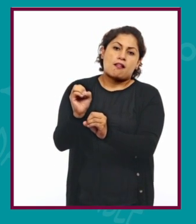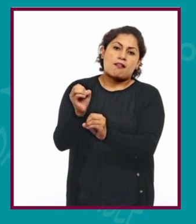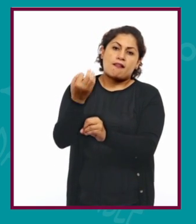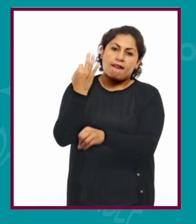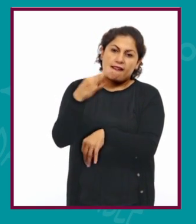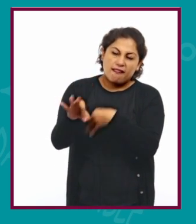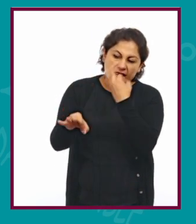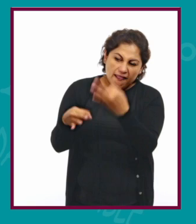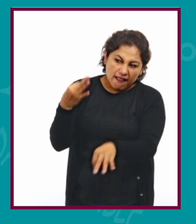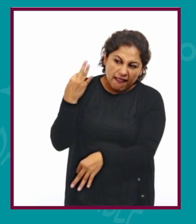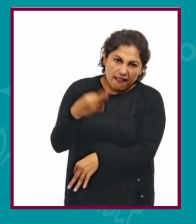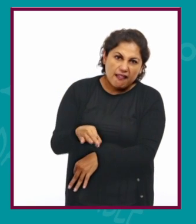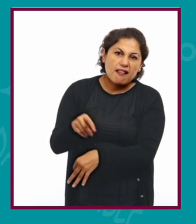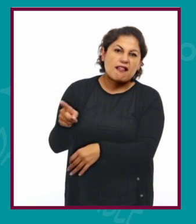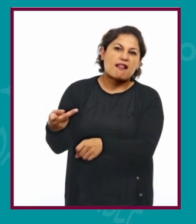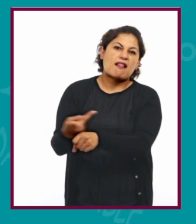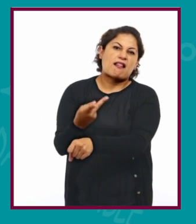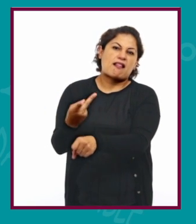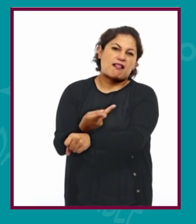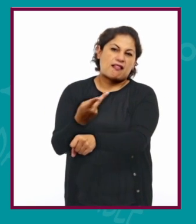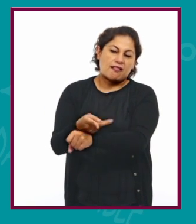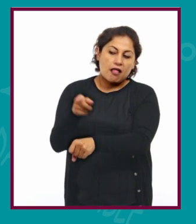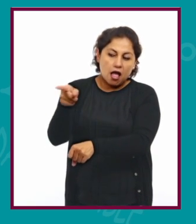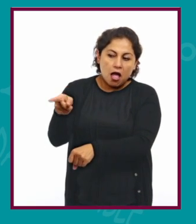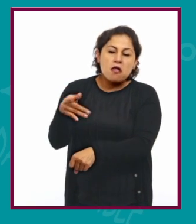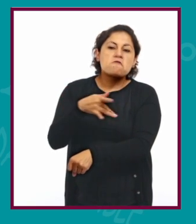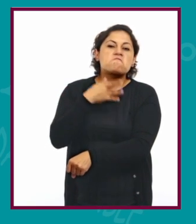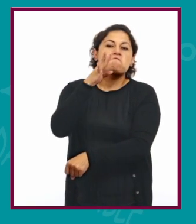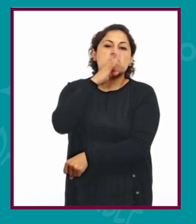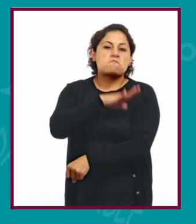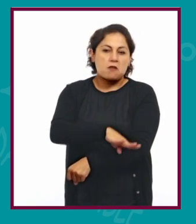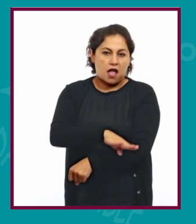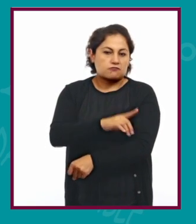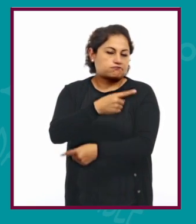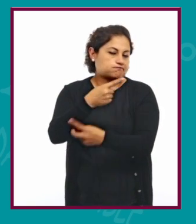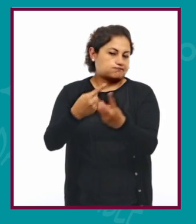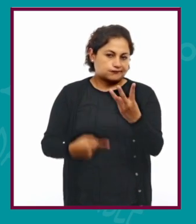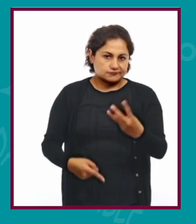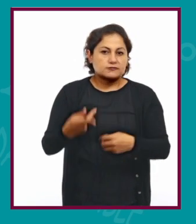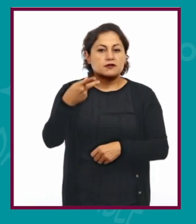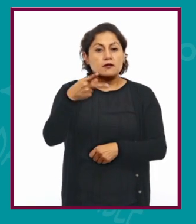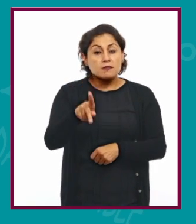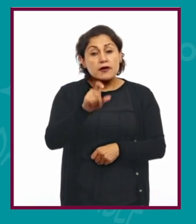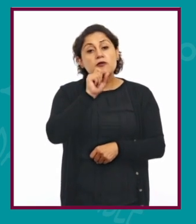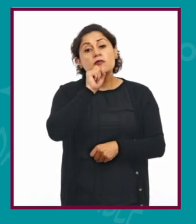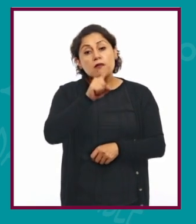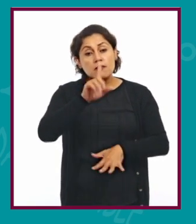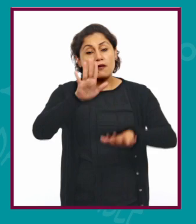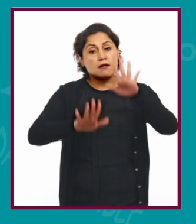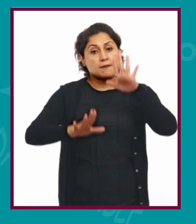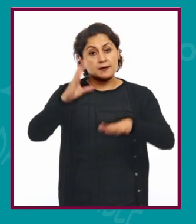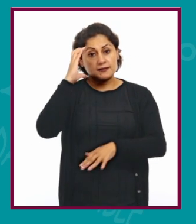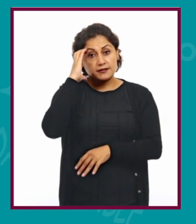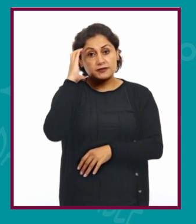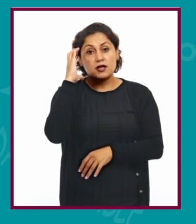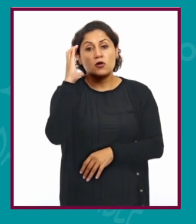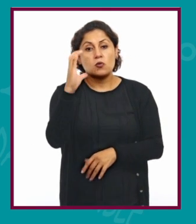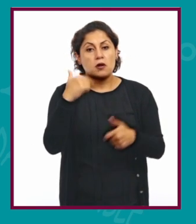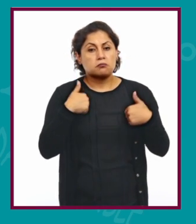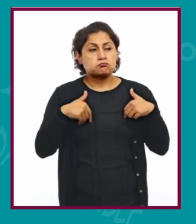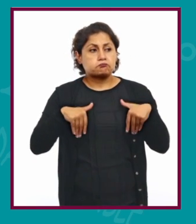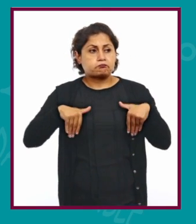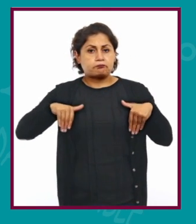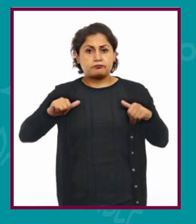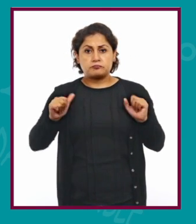cosas que sabemos que los lastiman, etcétera. Pero también la crueldad puede ser a través de